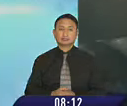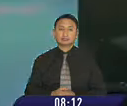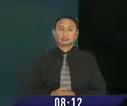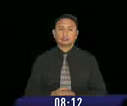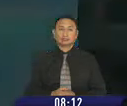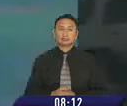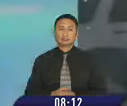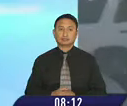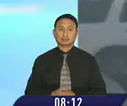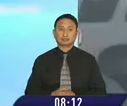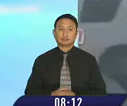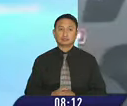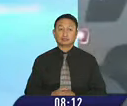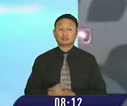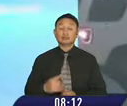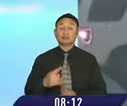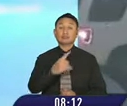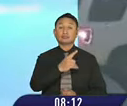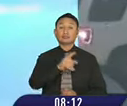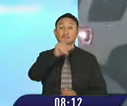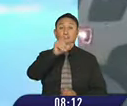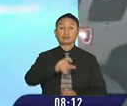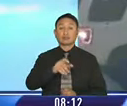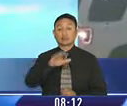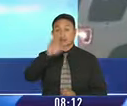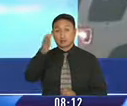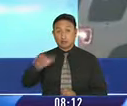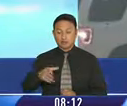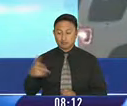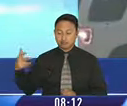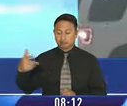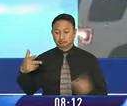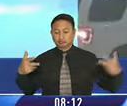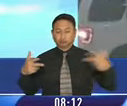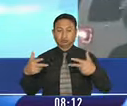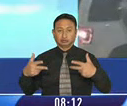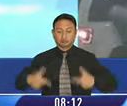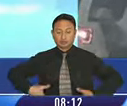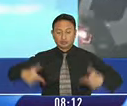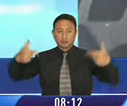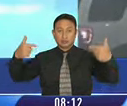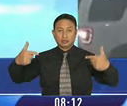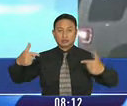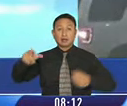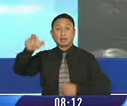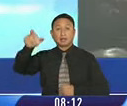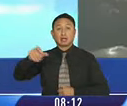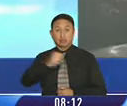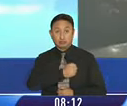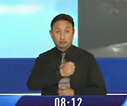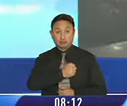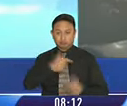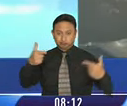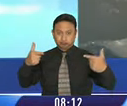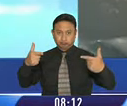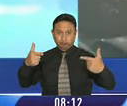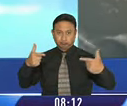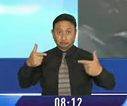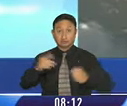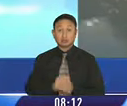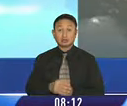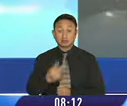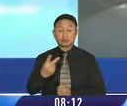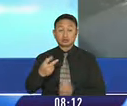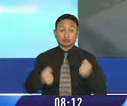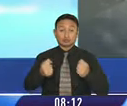Es el momento en el que los delincuentes interceptan la camioneta. Se bajan armados y proceden a agredir al conductor para luego llevárselo con